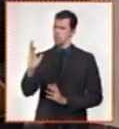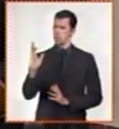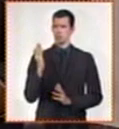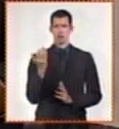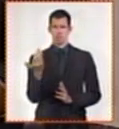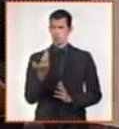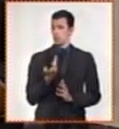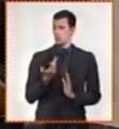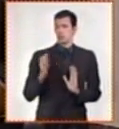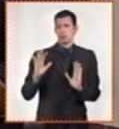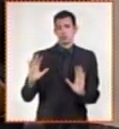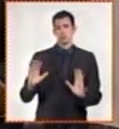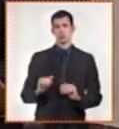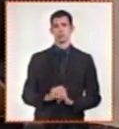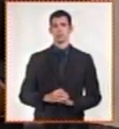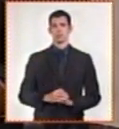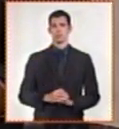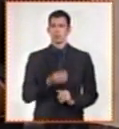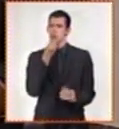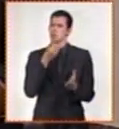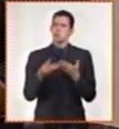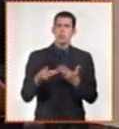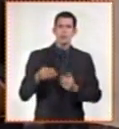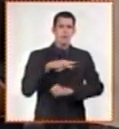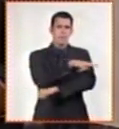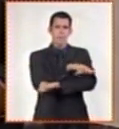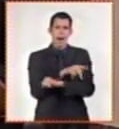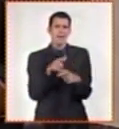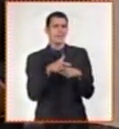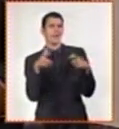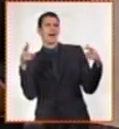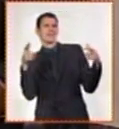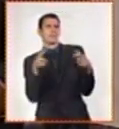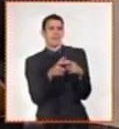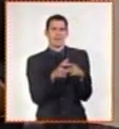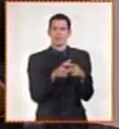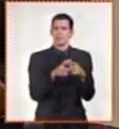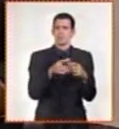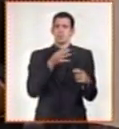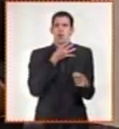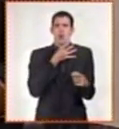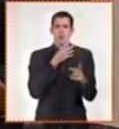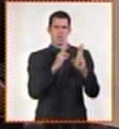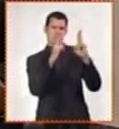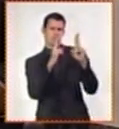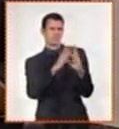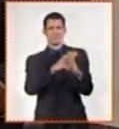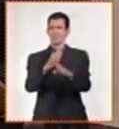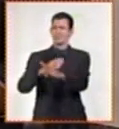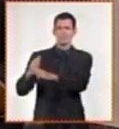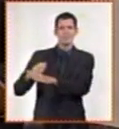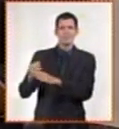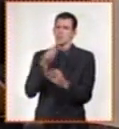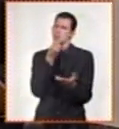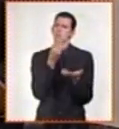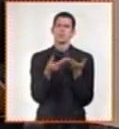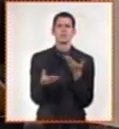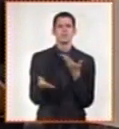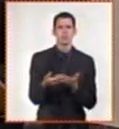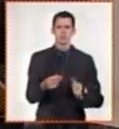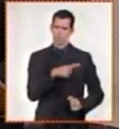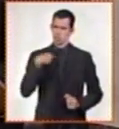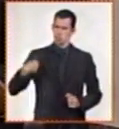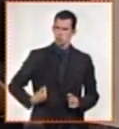sin importar su tamaño, fuerza, ricos o pobres, y se adhiere a consultas, contribuciones y